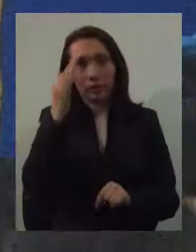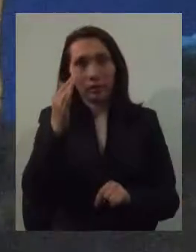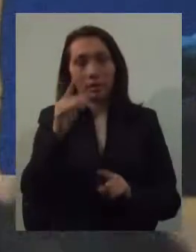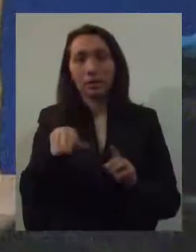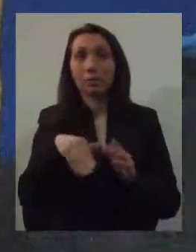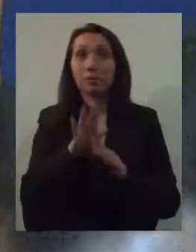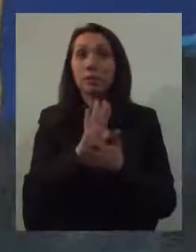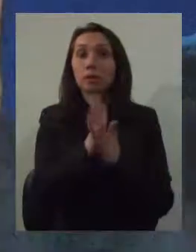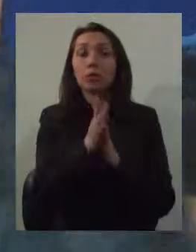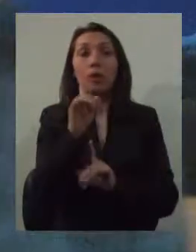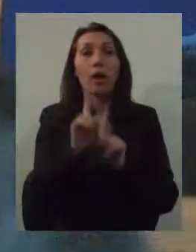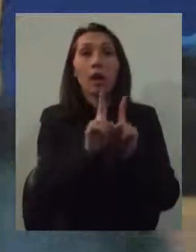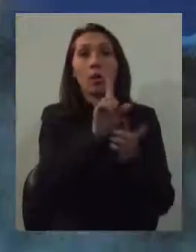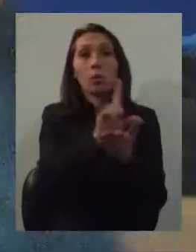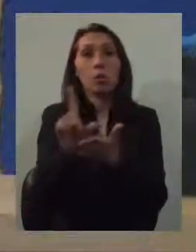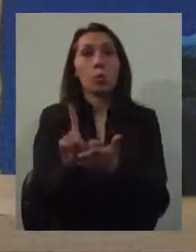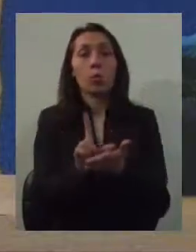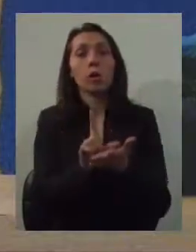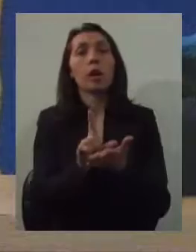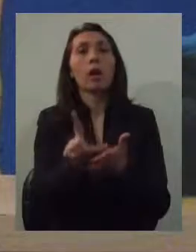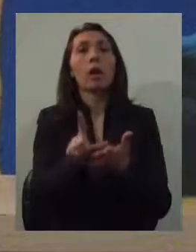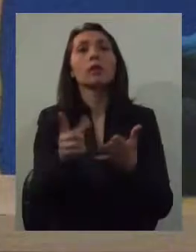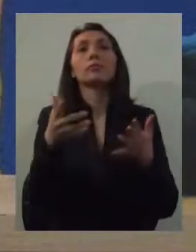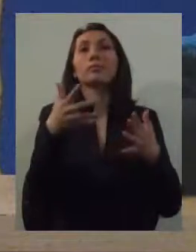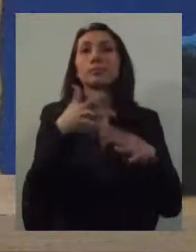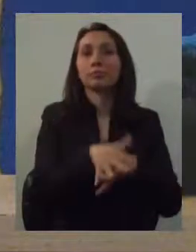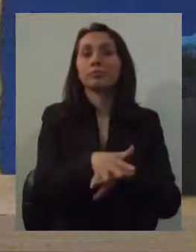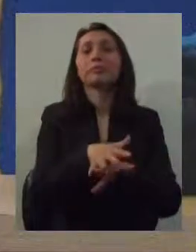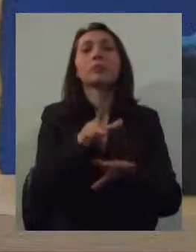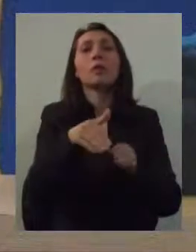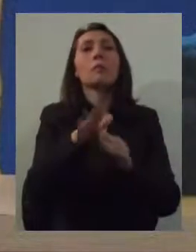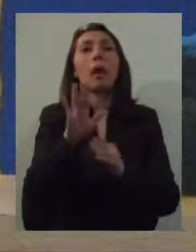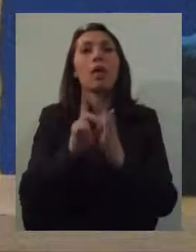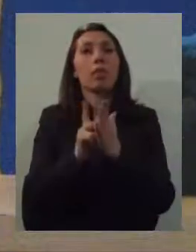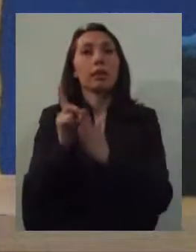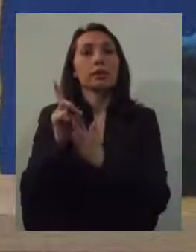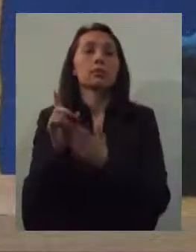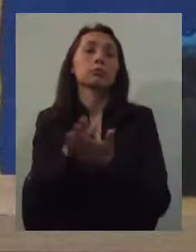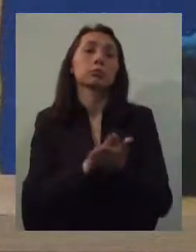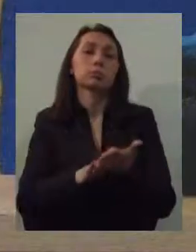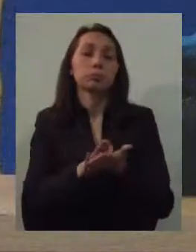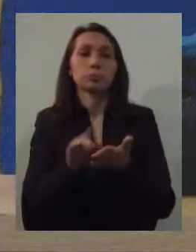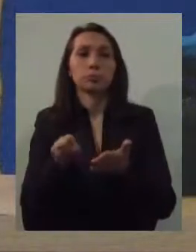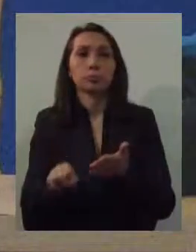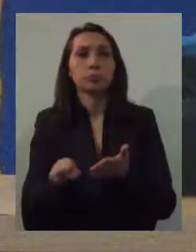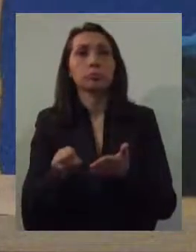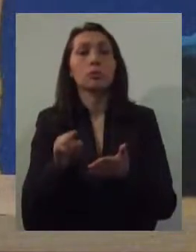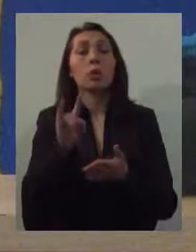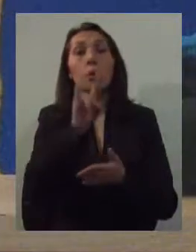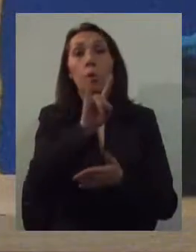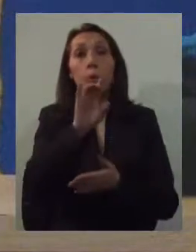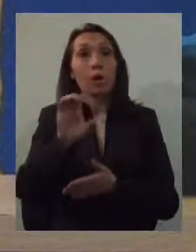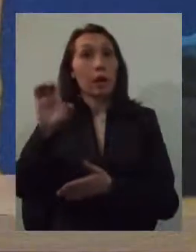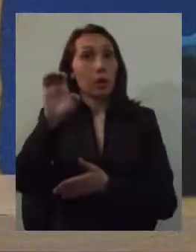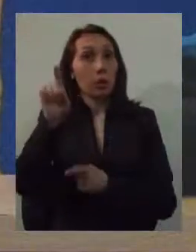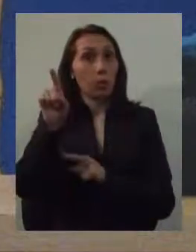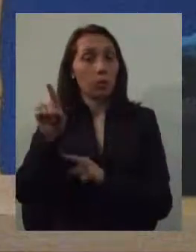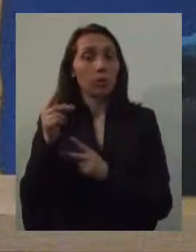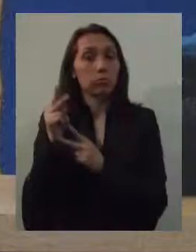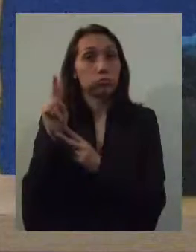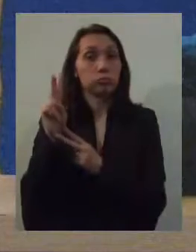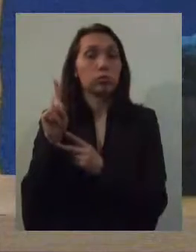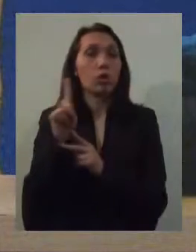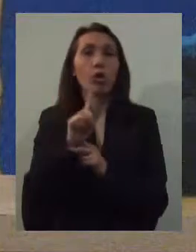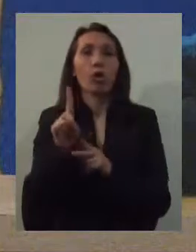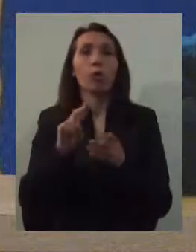sobre todo en aquellos espacios integrados que llevan más desarrollo, como es el caso de la Unión Europea, el problema